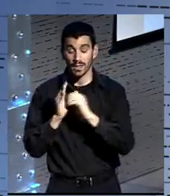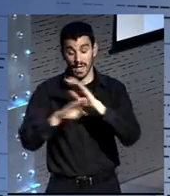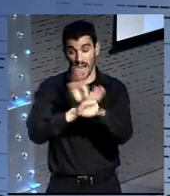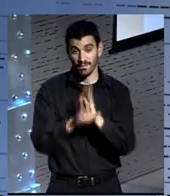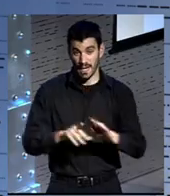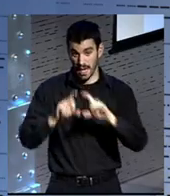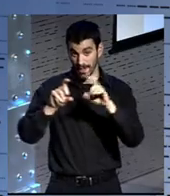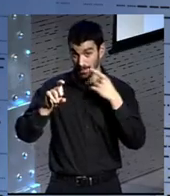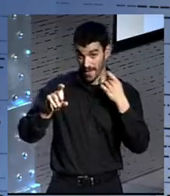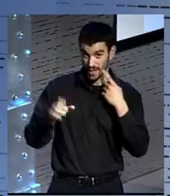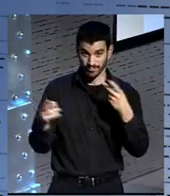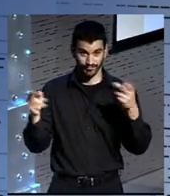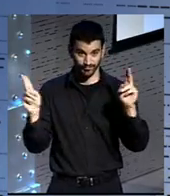una